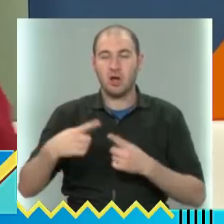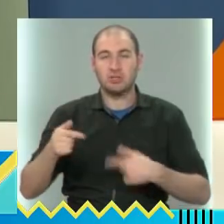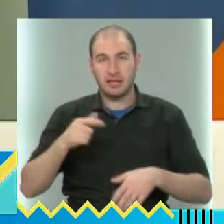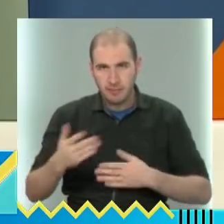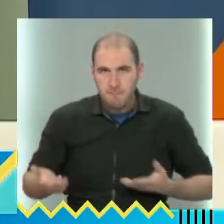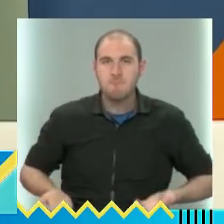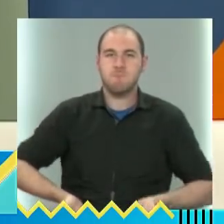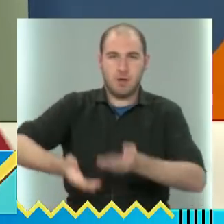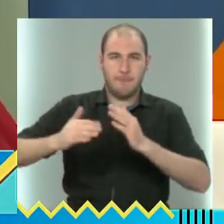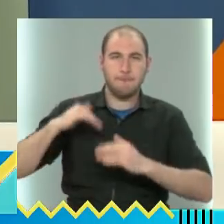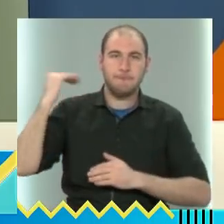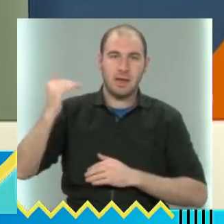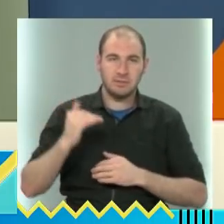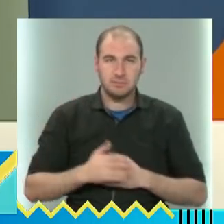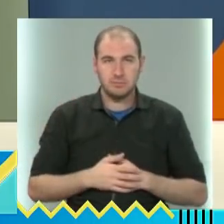se potencian,